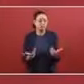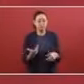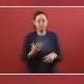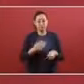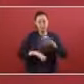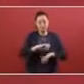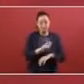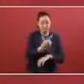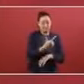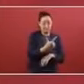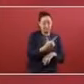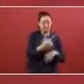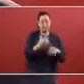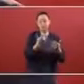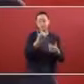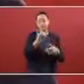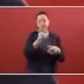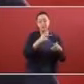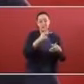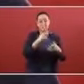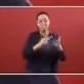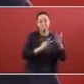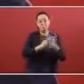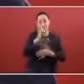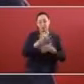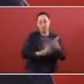gasoductos que están detenidos, a ver